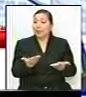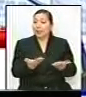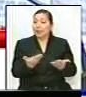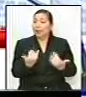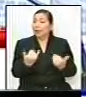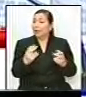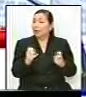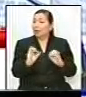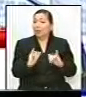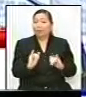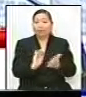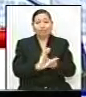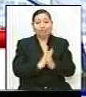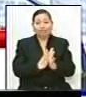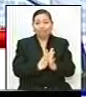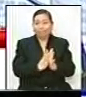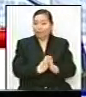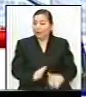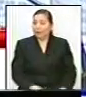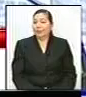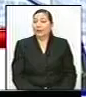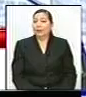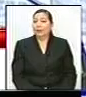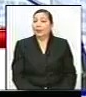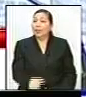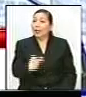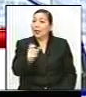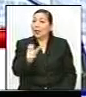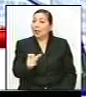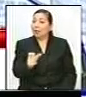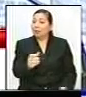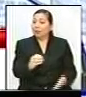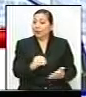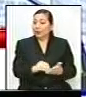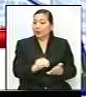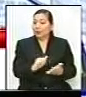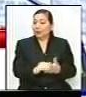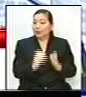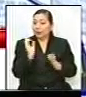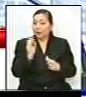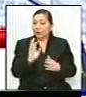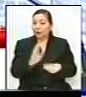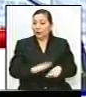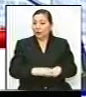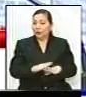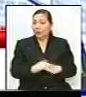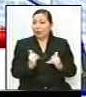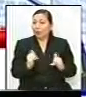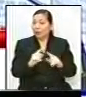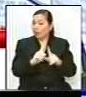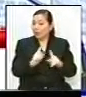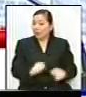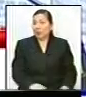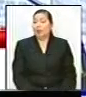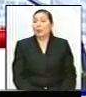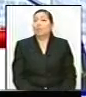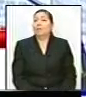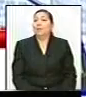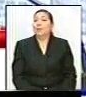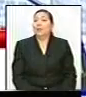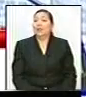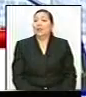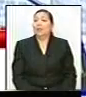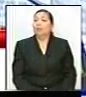ese tema no quede una invitación a las personas que nos están exponiendo sobre esos cuestionamientos. Tenemos que ir a